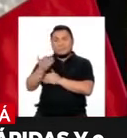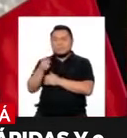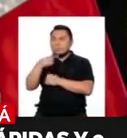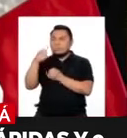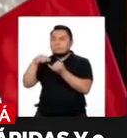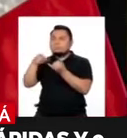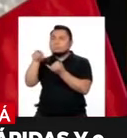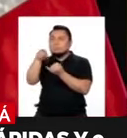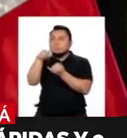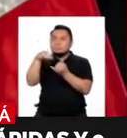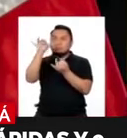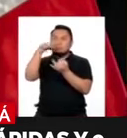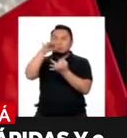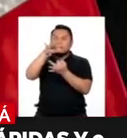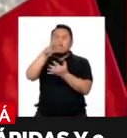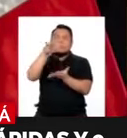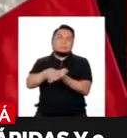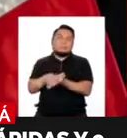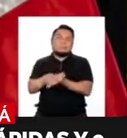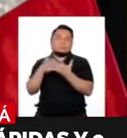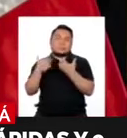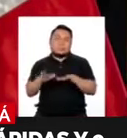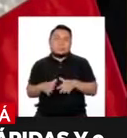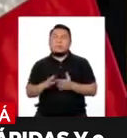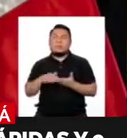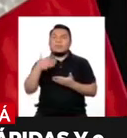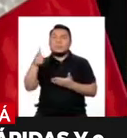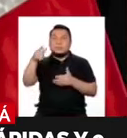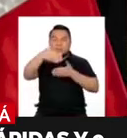hacen toda esta evaluación, se le da su aprobación y luego